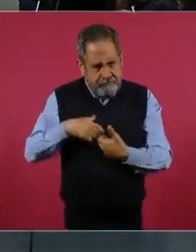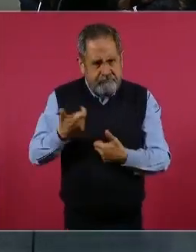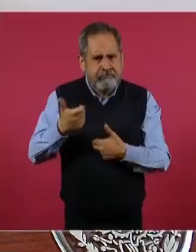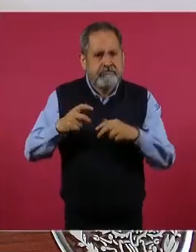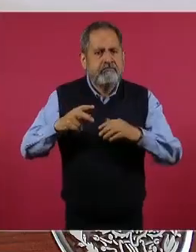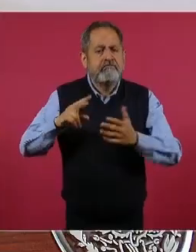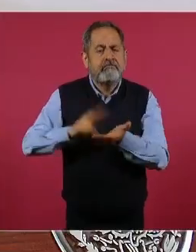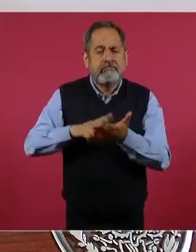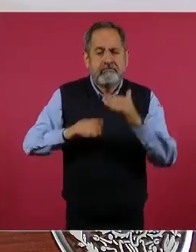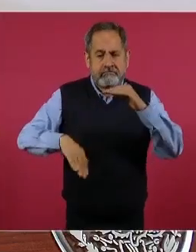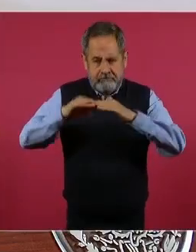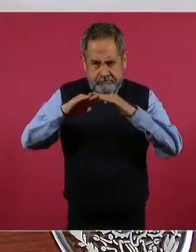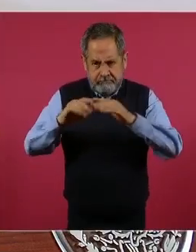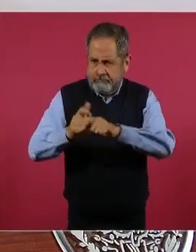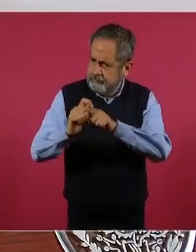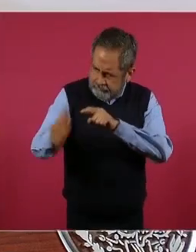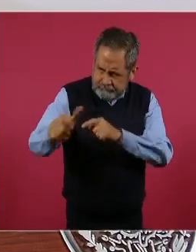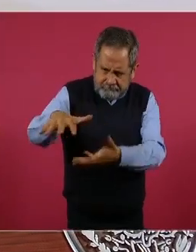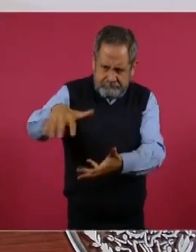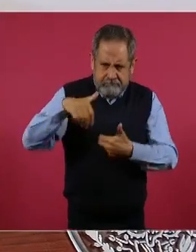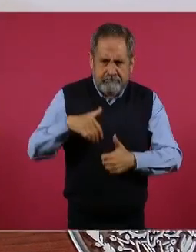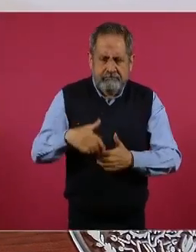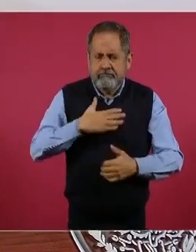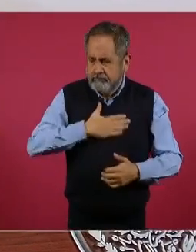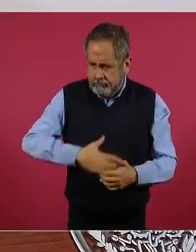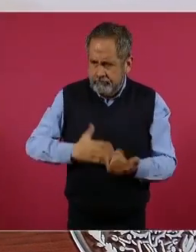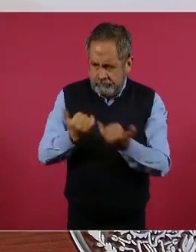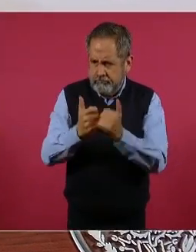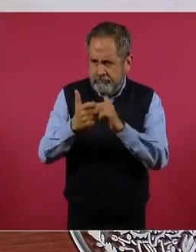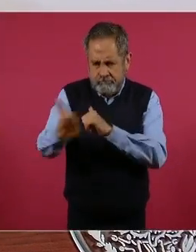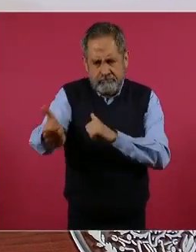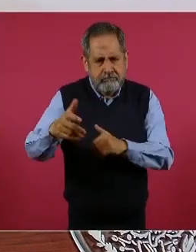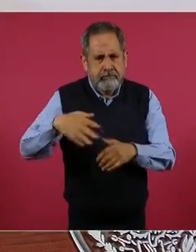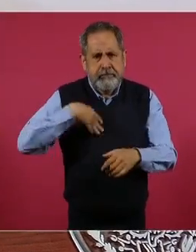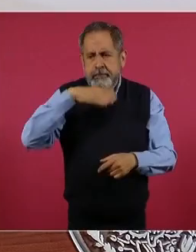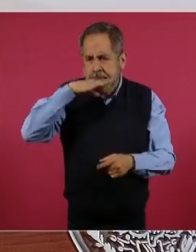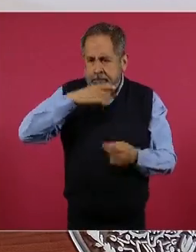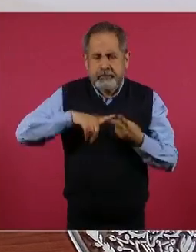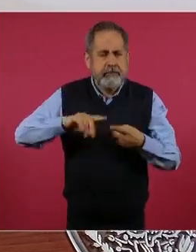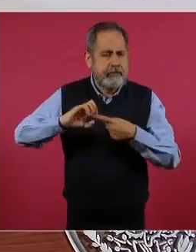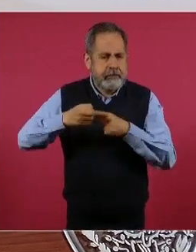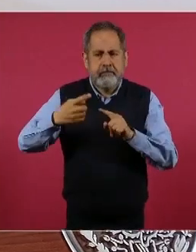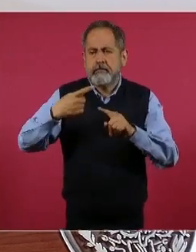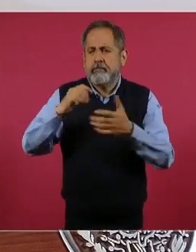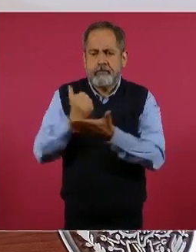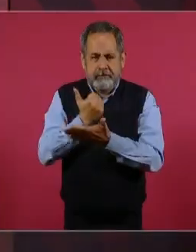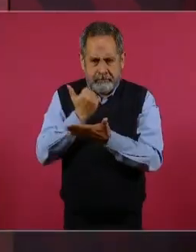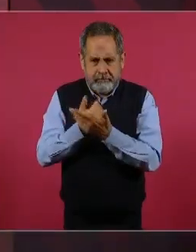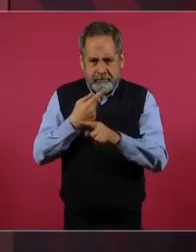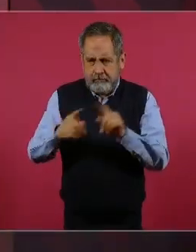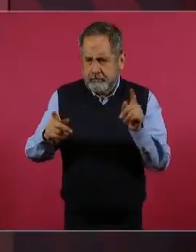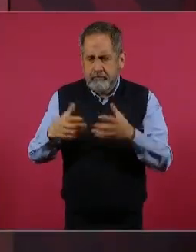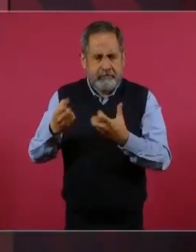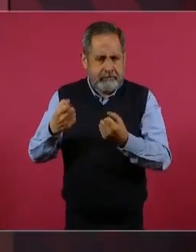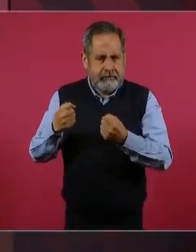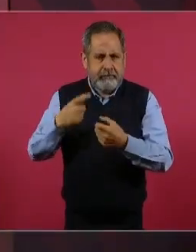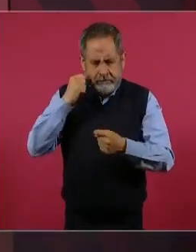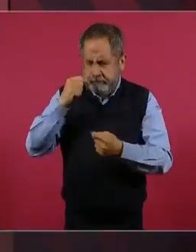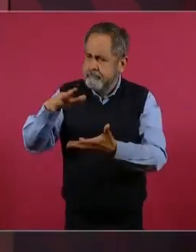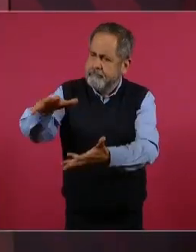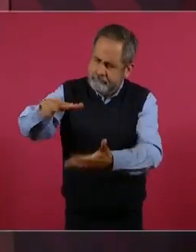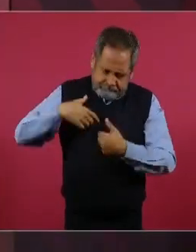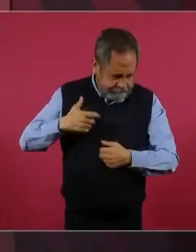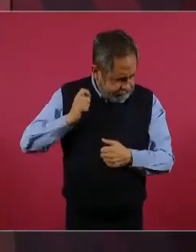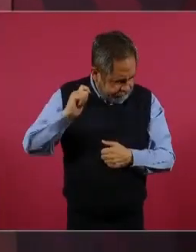que se le pague un precio justo por el maíz, por el frijol, por el arroz, por la leche.